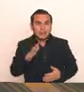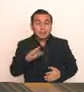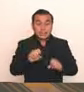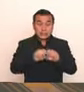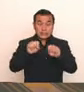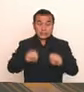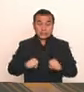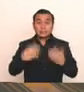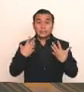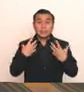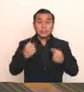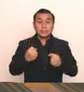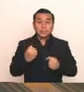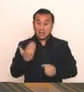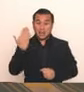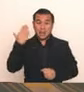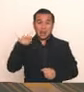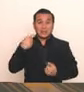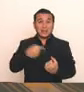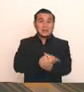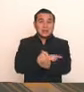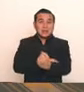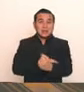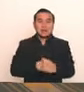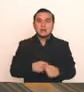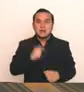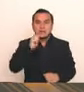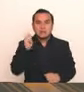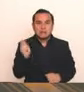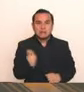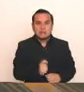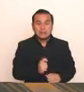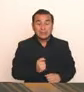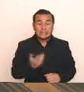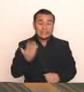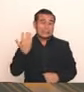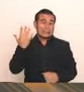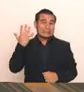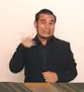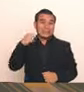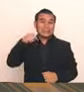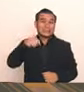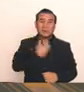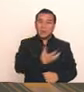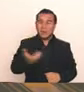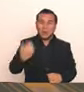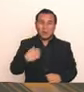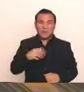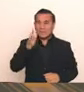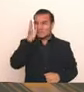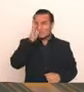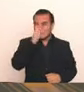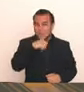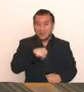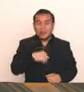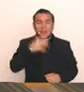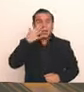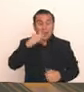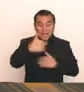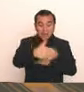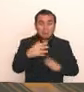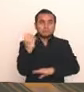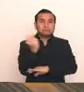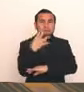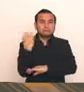sistema de salud con hospitales cayéndose infraestructura de encía desde hace décadas hoyos tapados con láminas buses en el